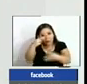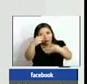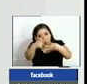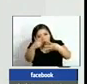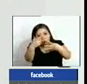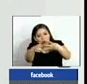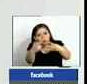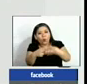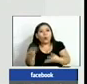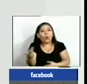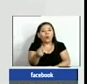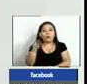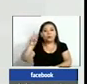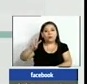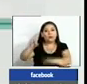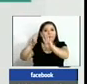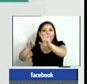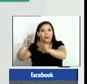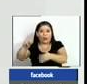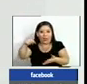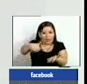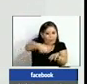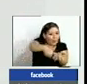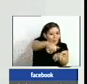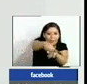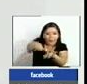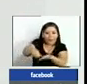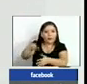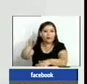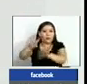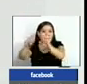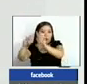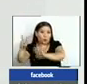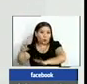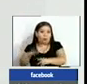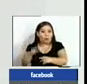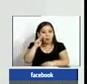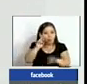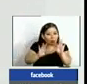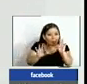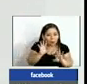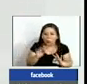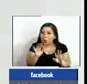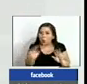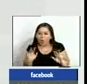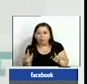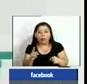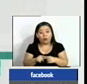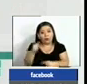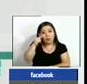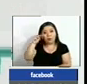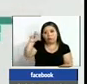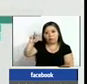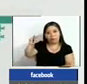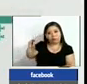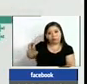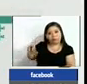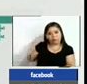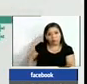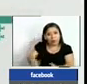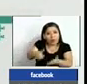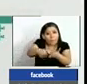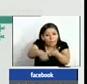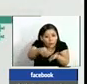los 262 municipios y vamos a encontrar que en por lo menos 50 no hay casos de COVID-19, pero en el resto sí. Ahí podemos ver municipio